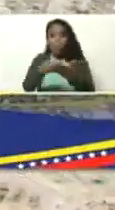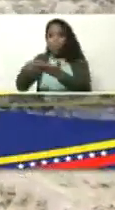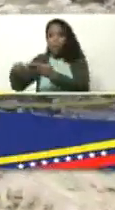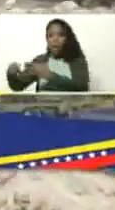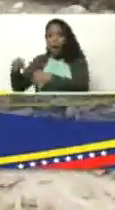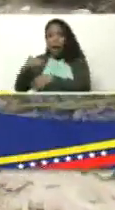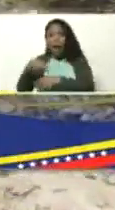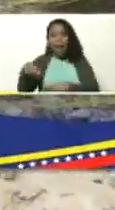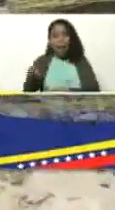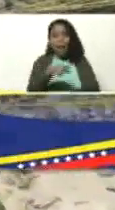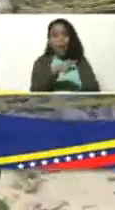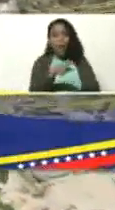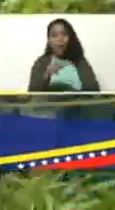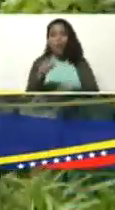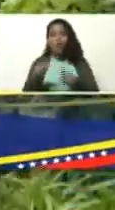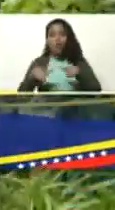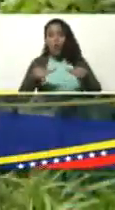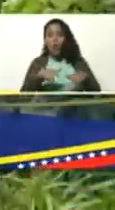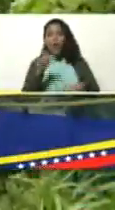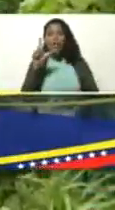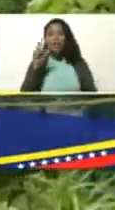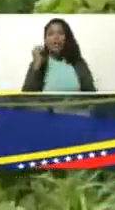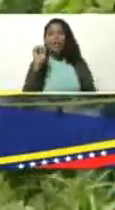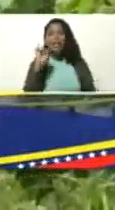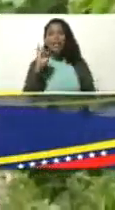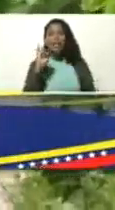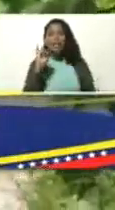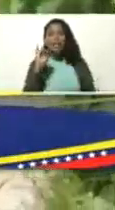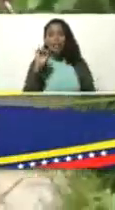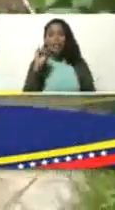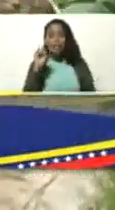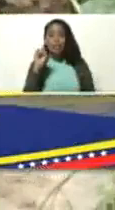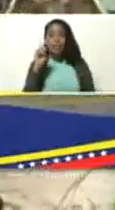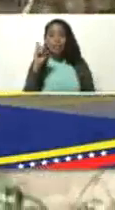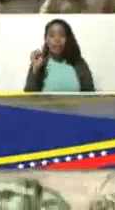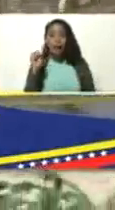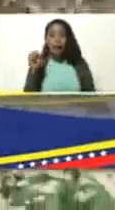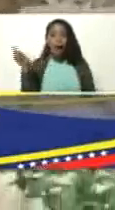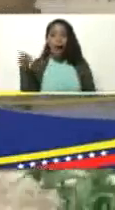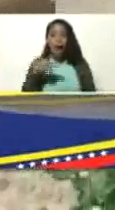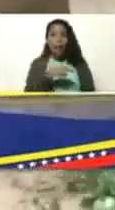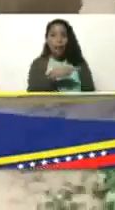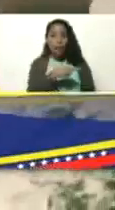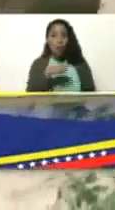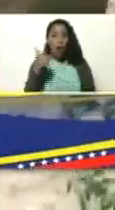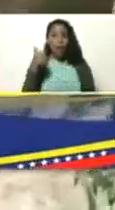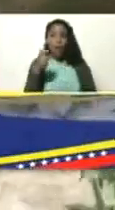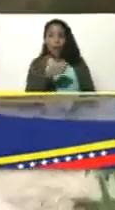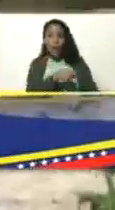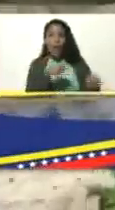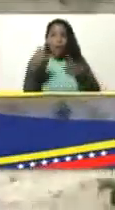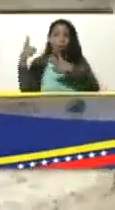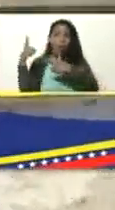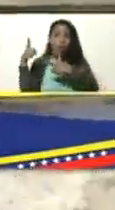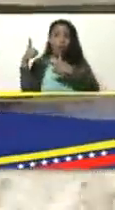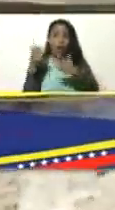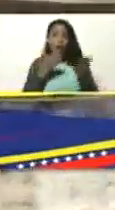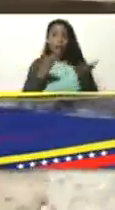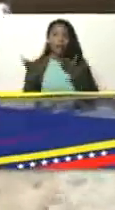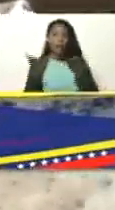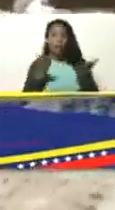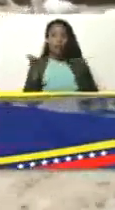del sector La Linda, que el río La Pedregosa se lo llevó. Ahí estamos tratando de hacer la recuperación del servicio de